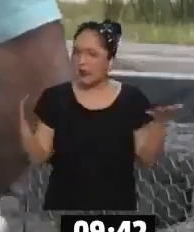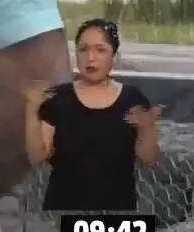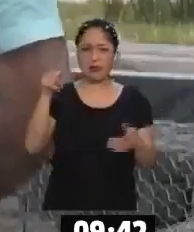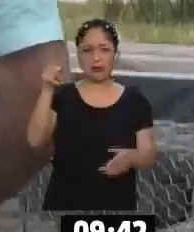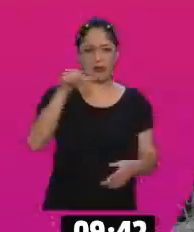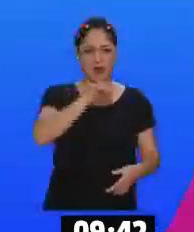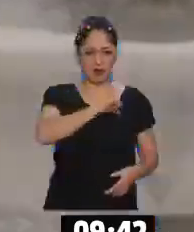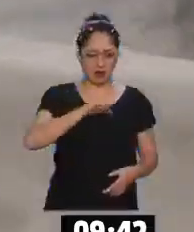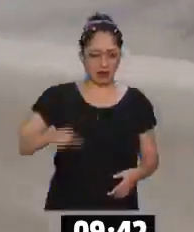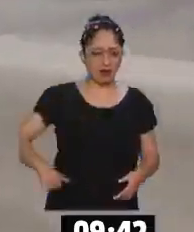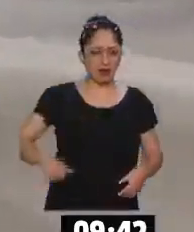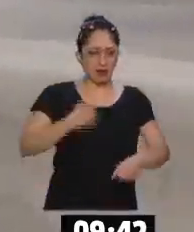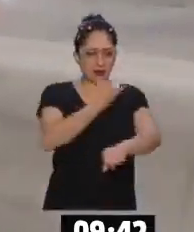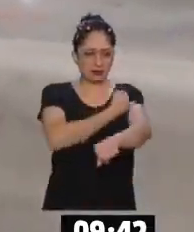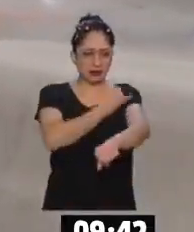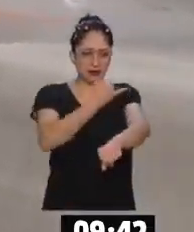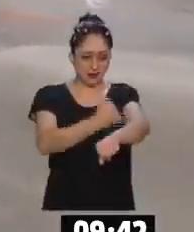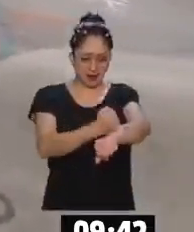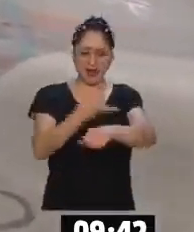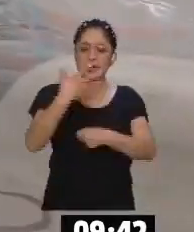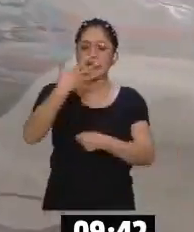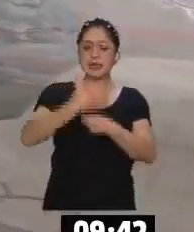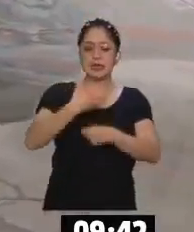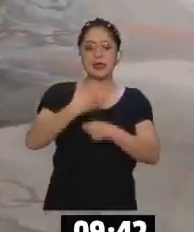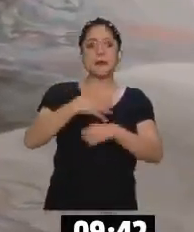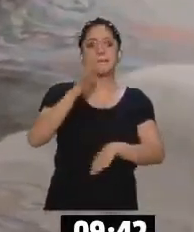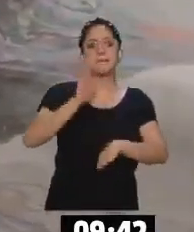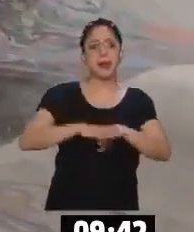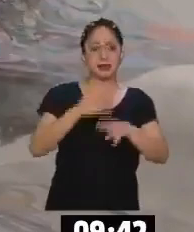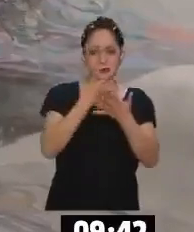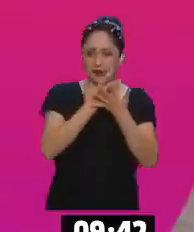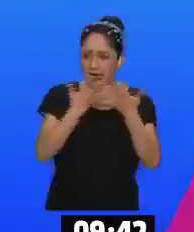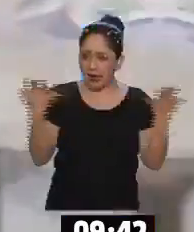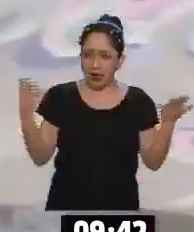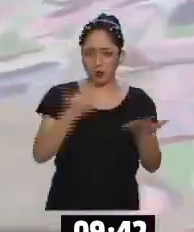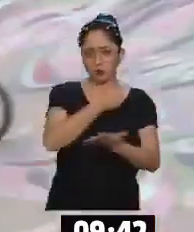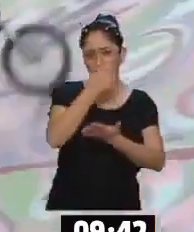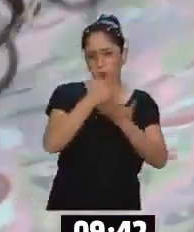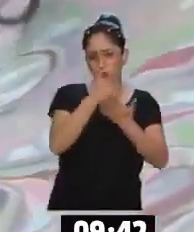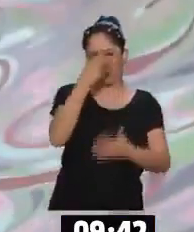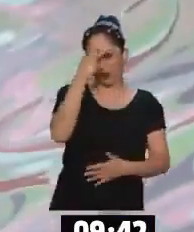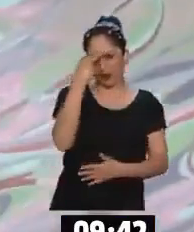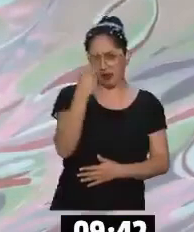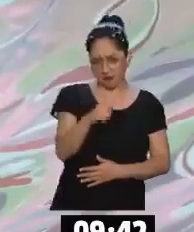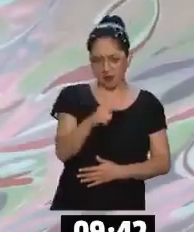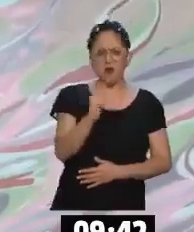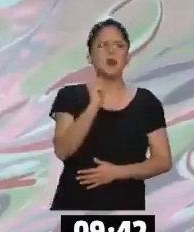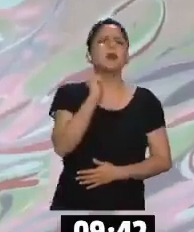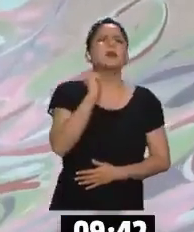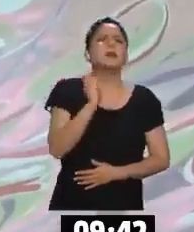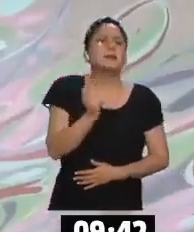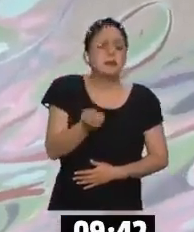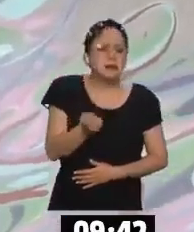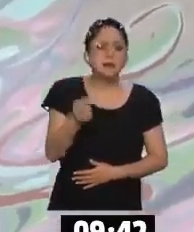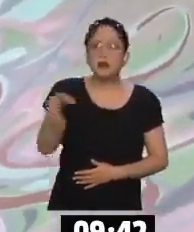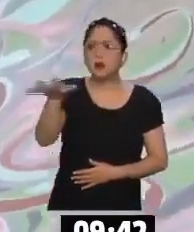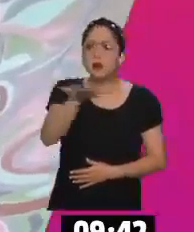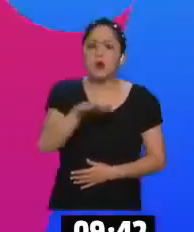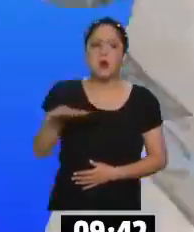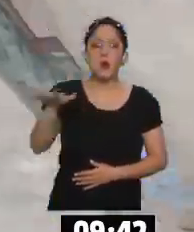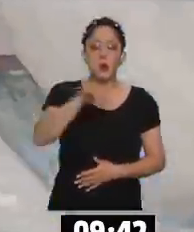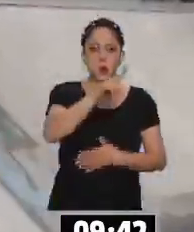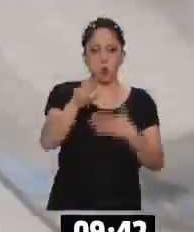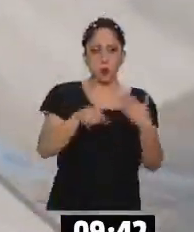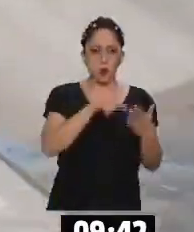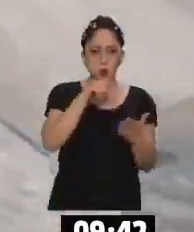Iztapalapa y el quinto más grande de la Ciudad de México. Entonces estamos hablando de una de las recuperaciones de espacio público